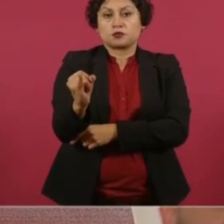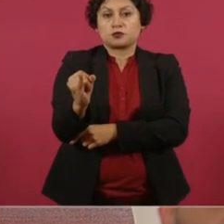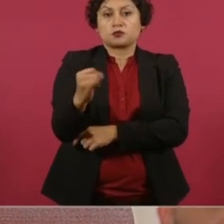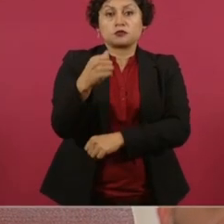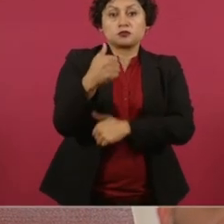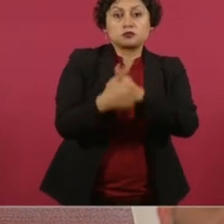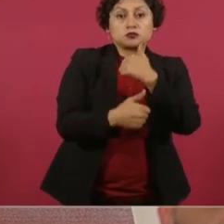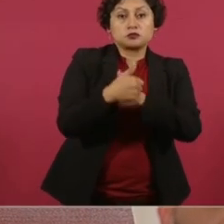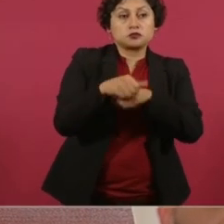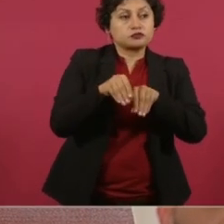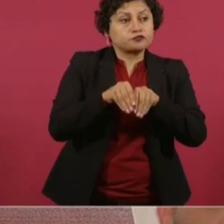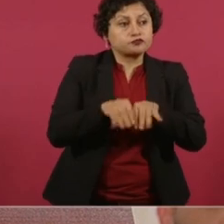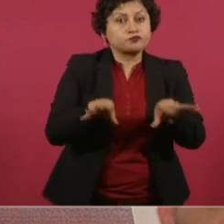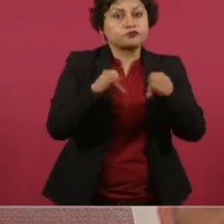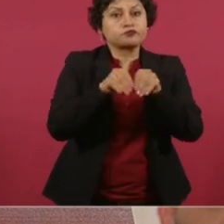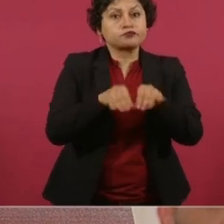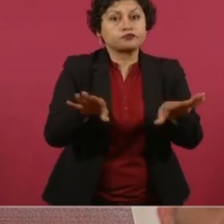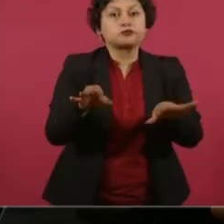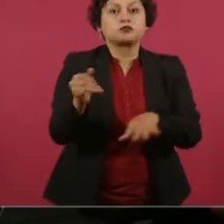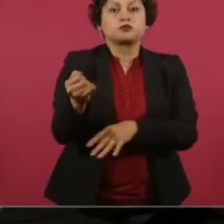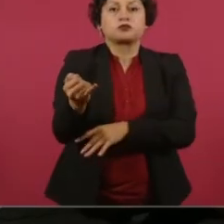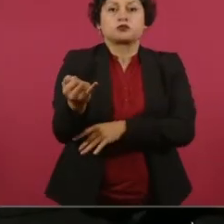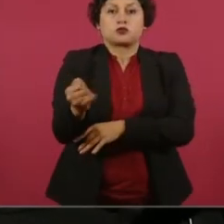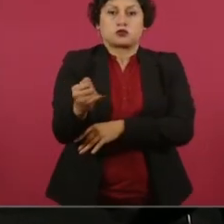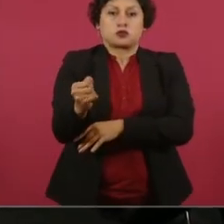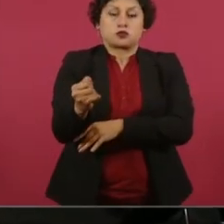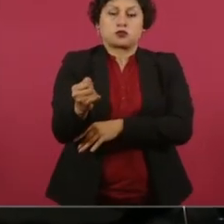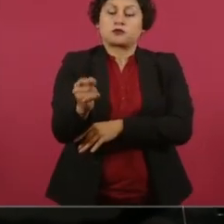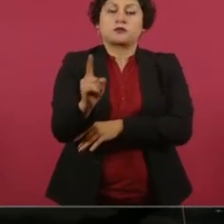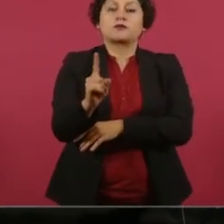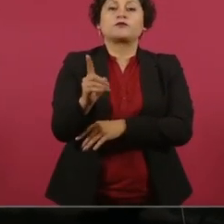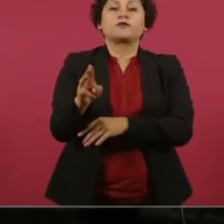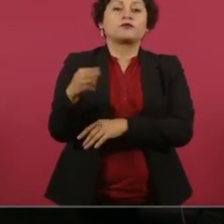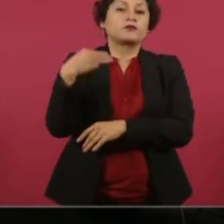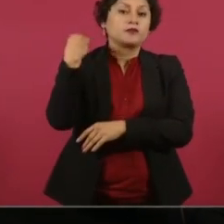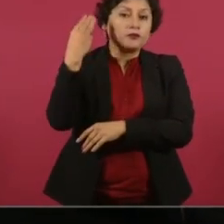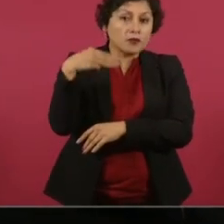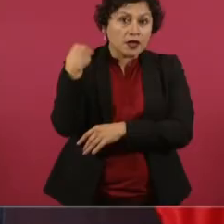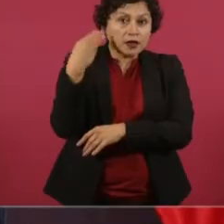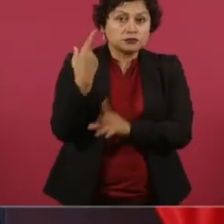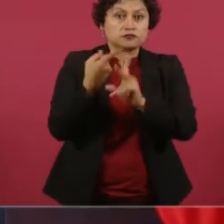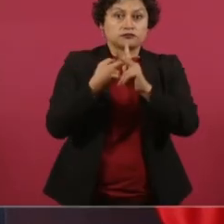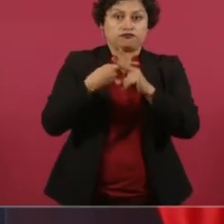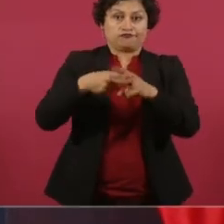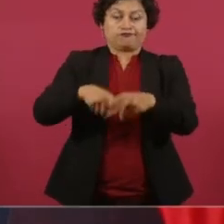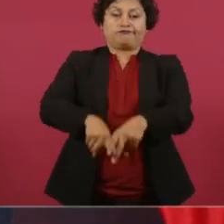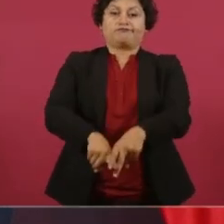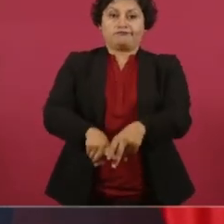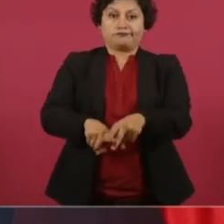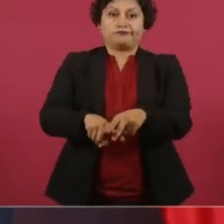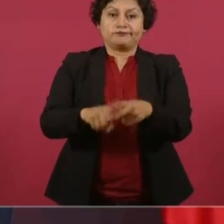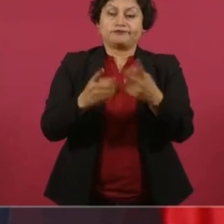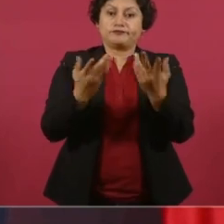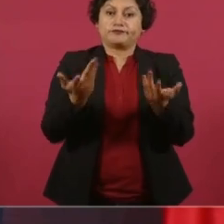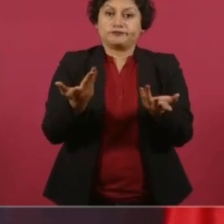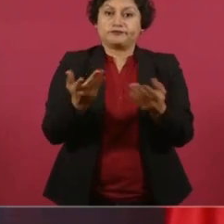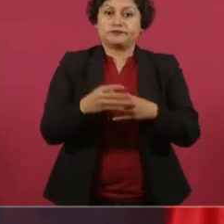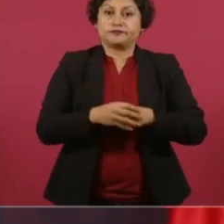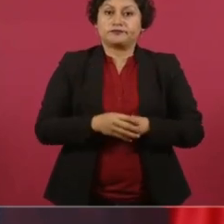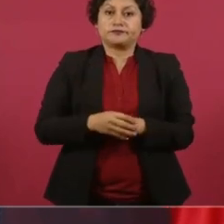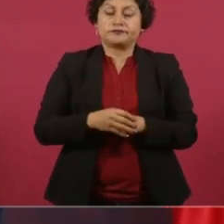comienza el día primero de marzo. Están por finalizar las